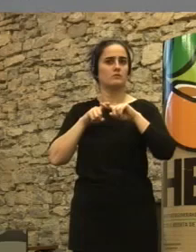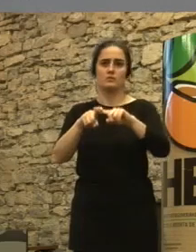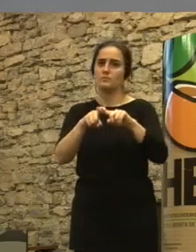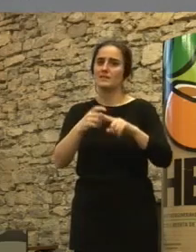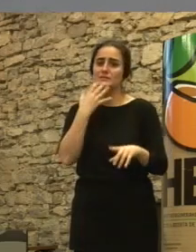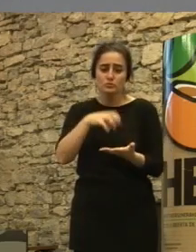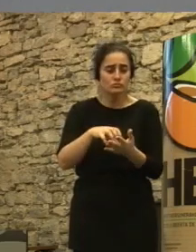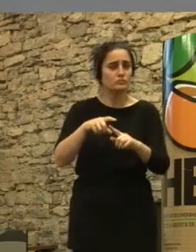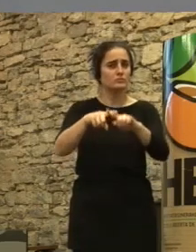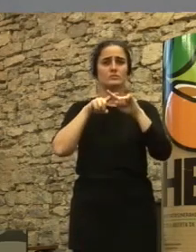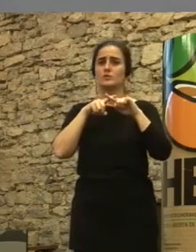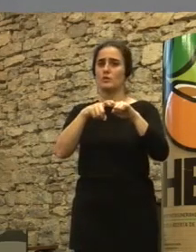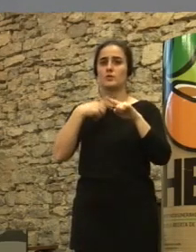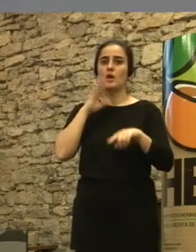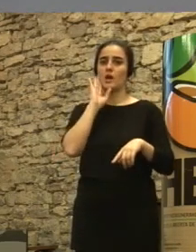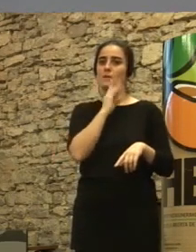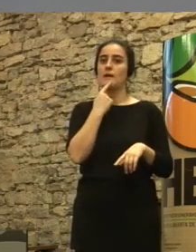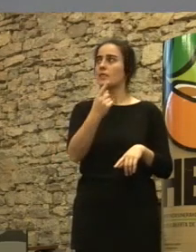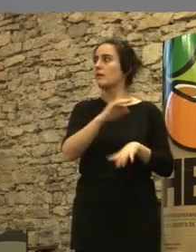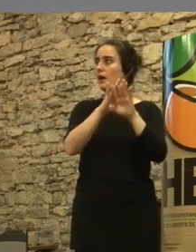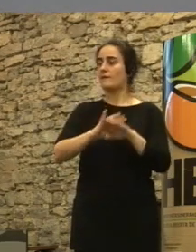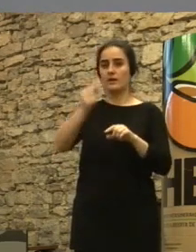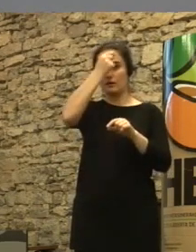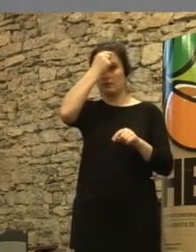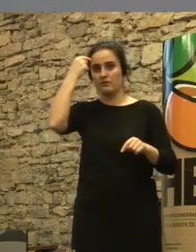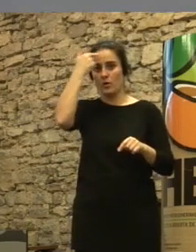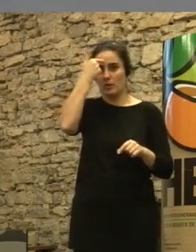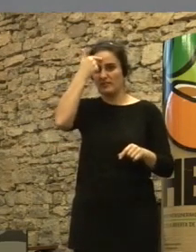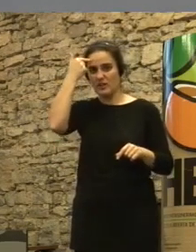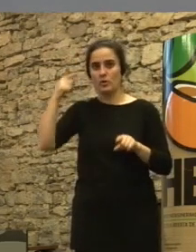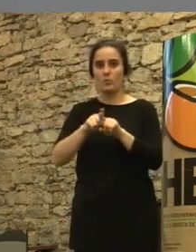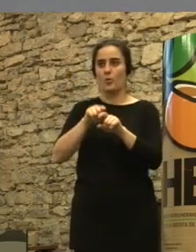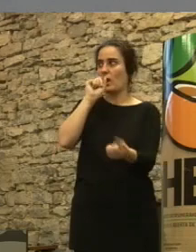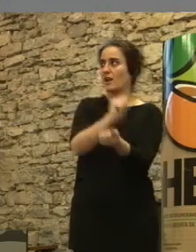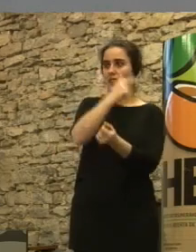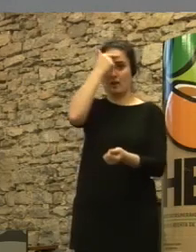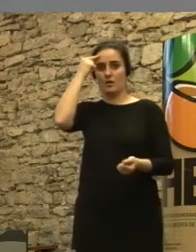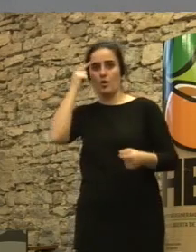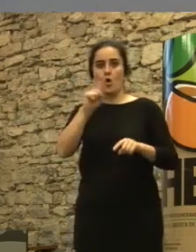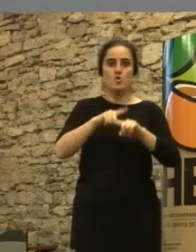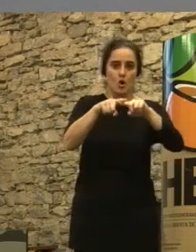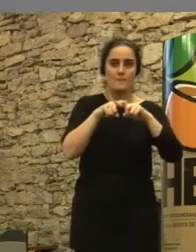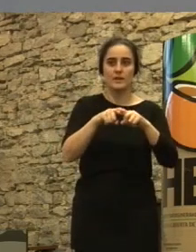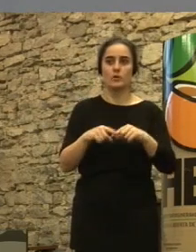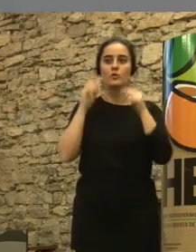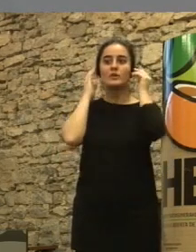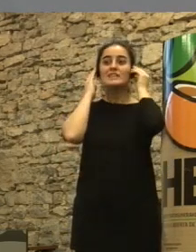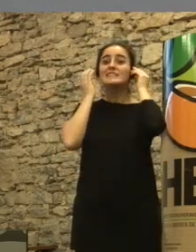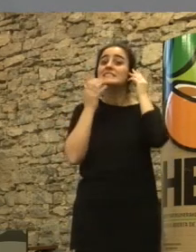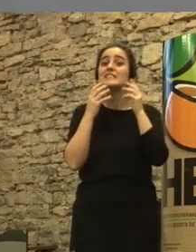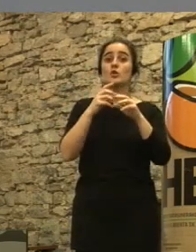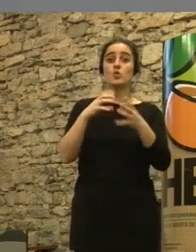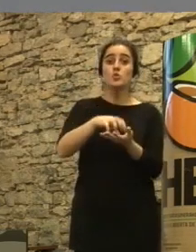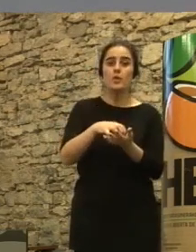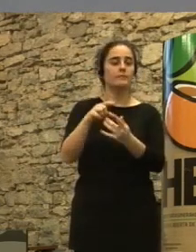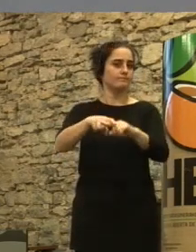no comparto. Eso se lo digo a mi madre ya, que se lo voy a tatuar aquí, como los tatuajes carceleros aquí. No comparto. O sea, si dudáis, no compartáis. Y el